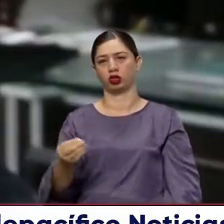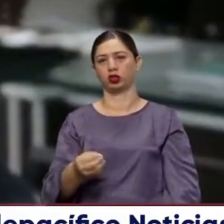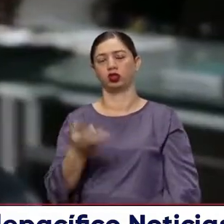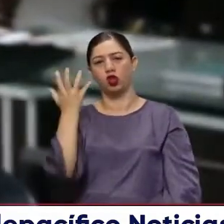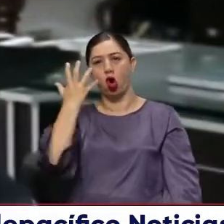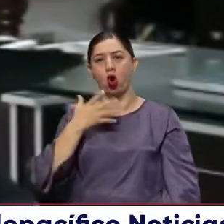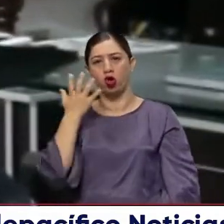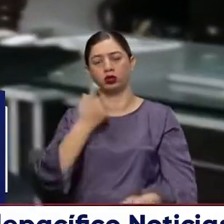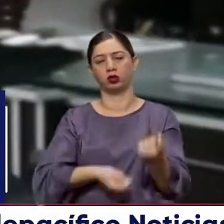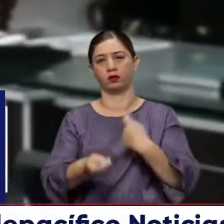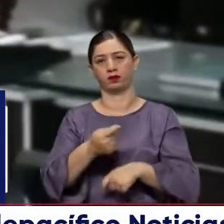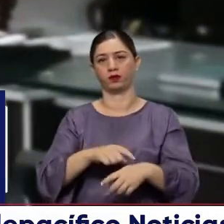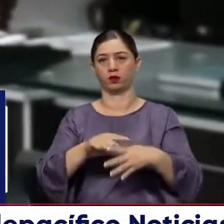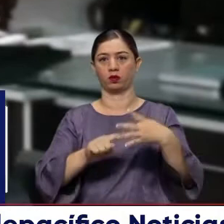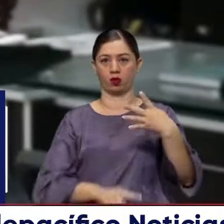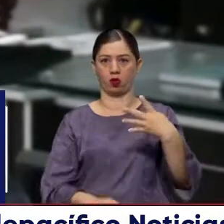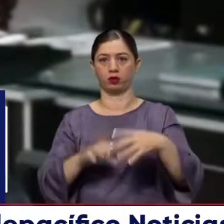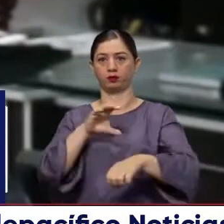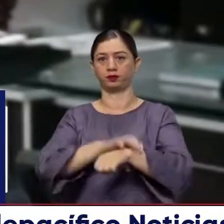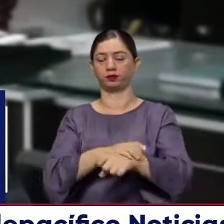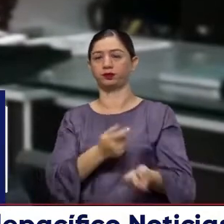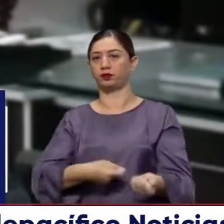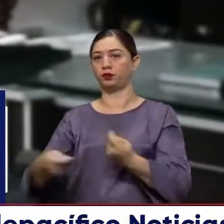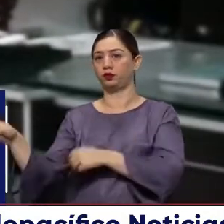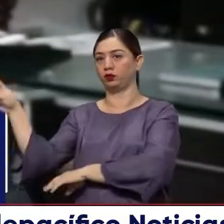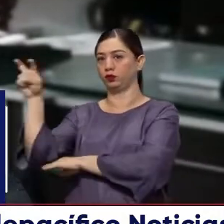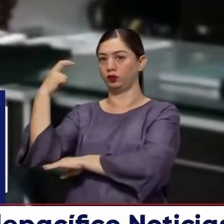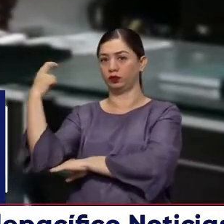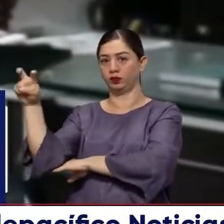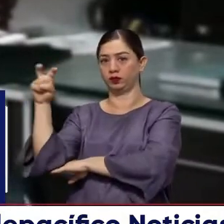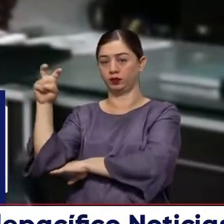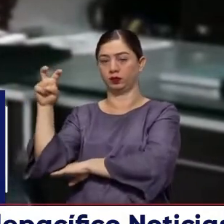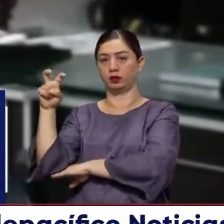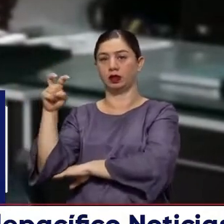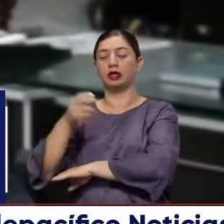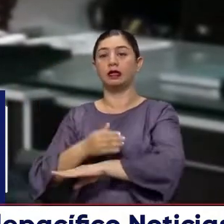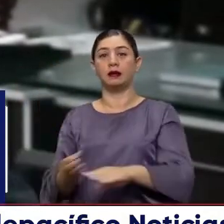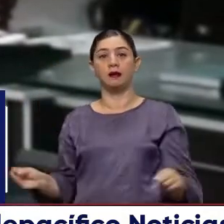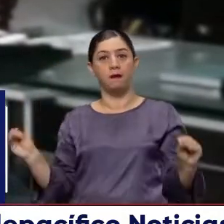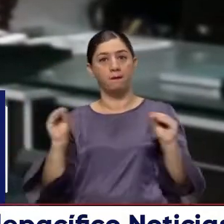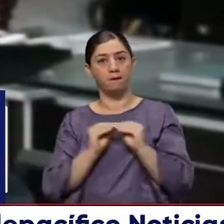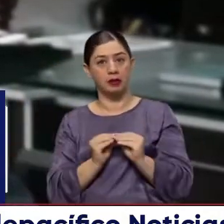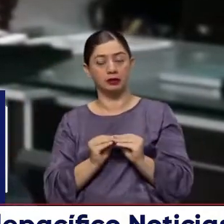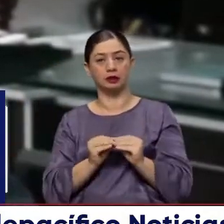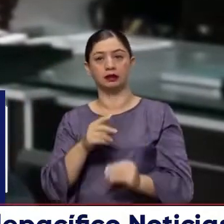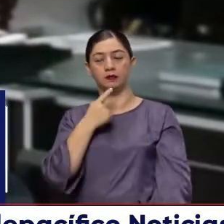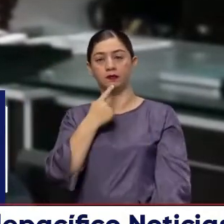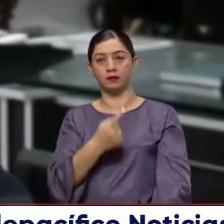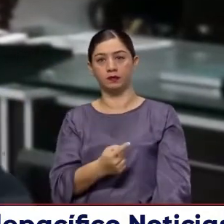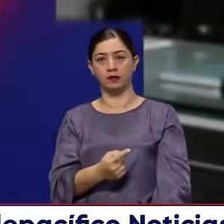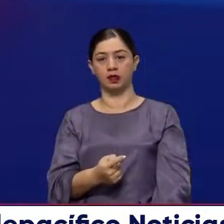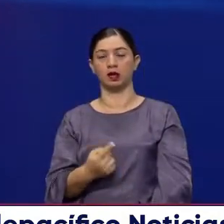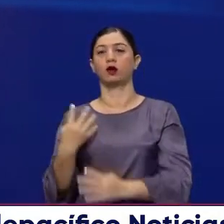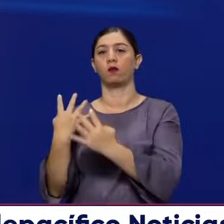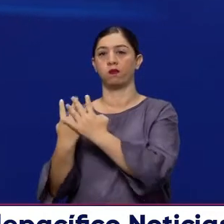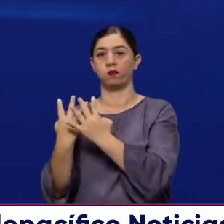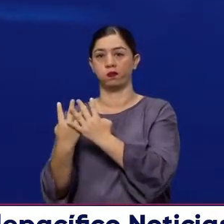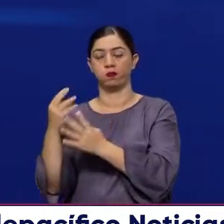capturados, los cuales fueron dejados directamente a disposición de la fiscalía y que a la vez se le dictó medida